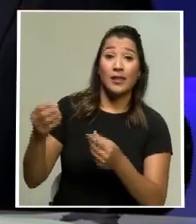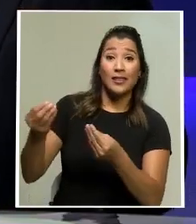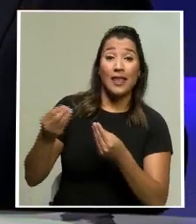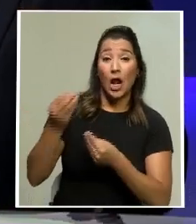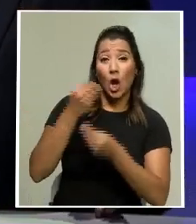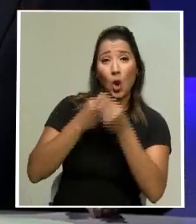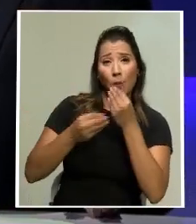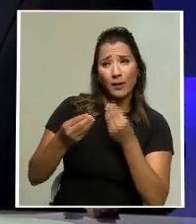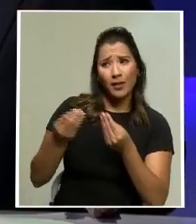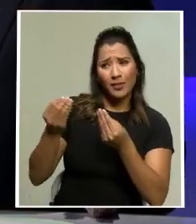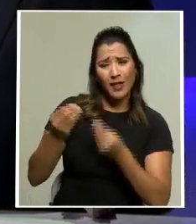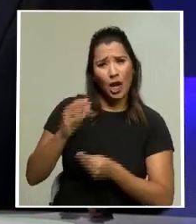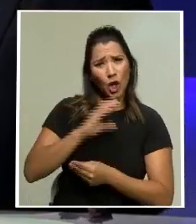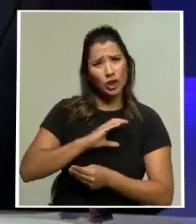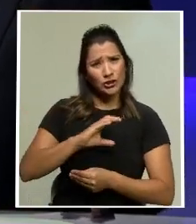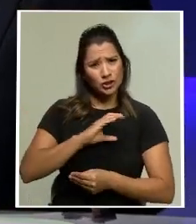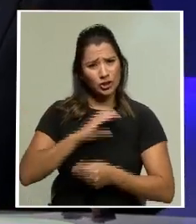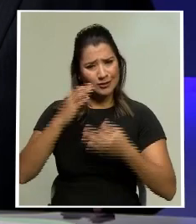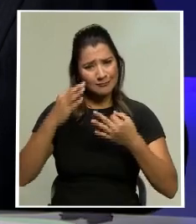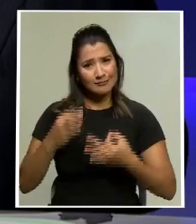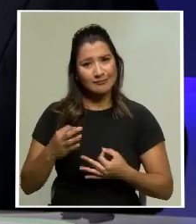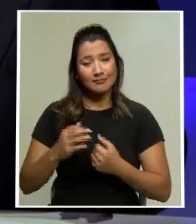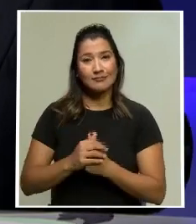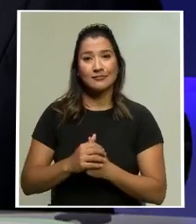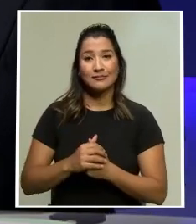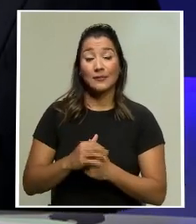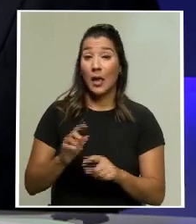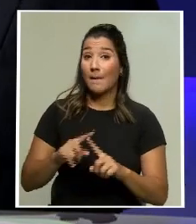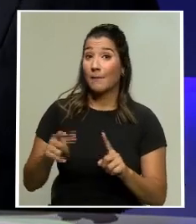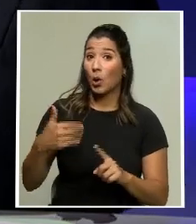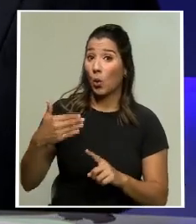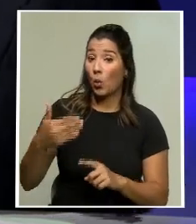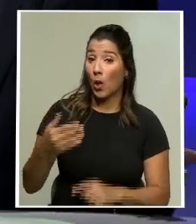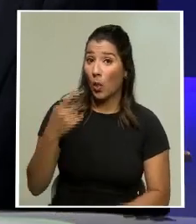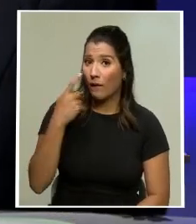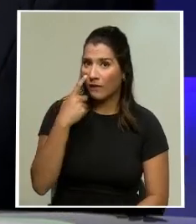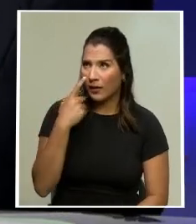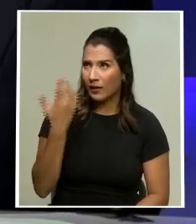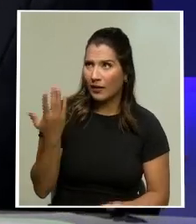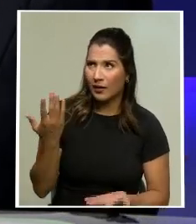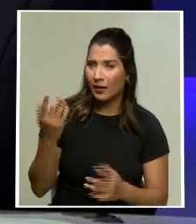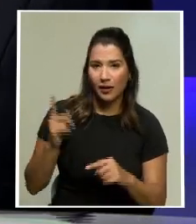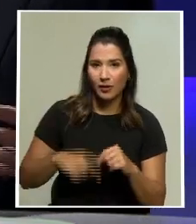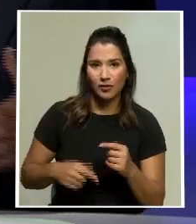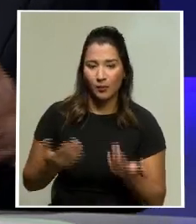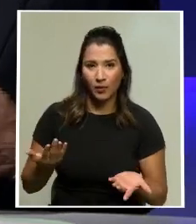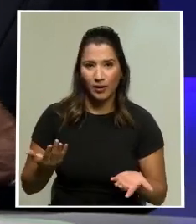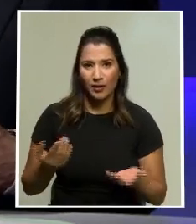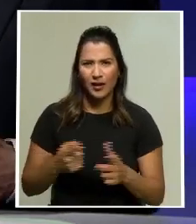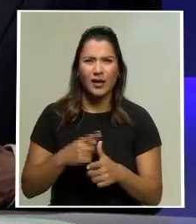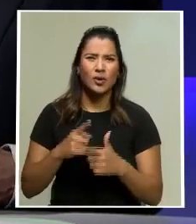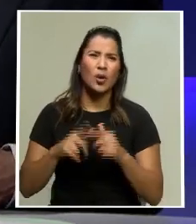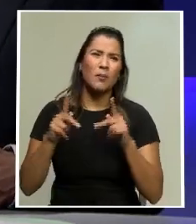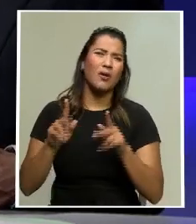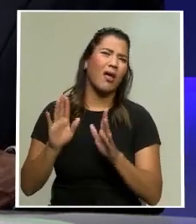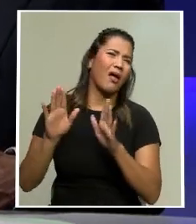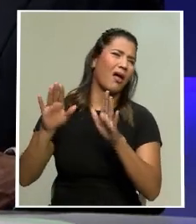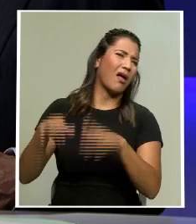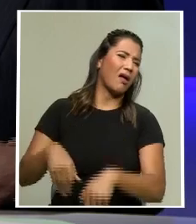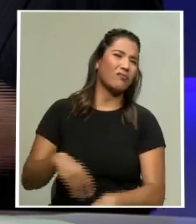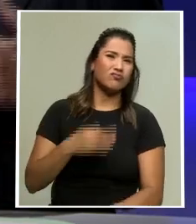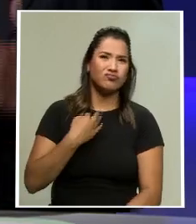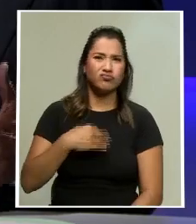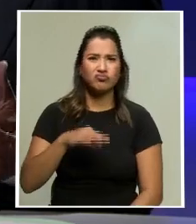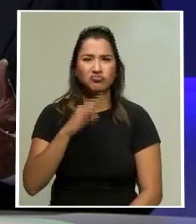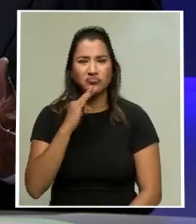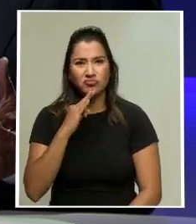dieran condiciones dignas. Y cuando ven que no se puede, en verdad la gente se defrauda,